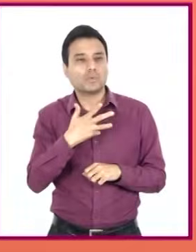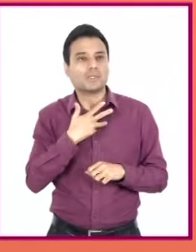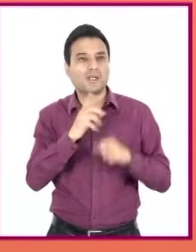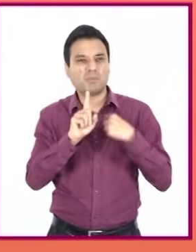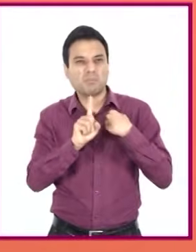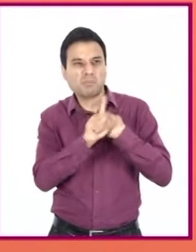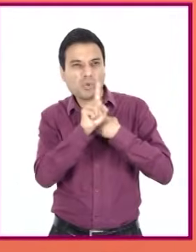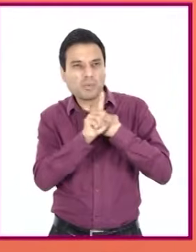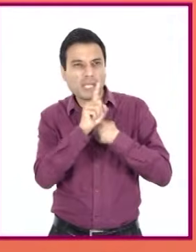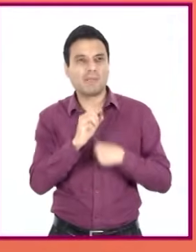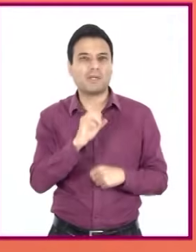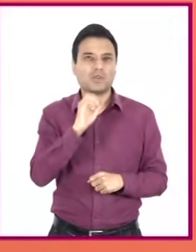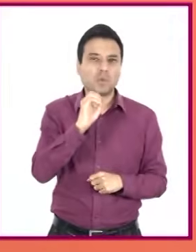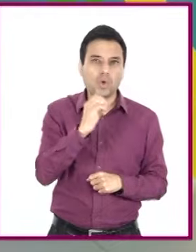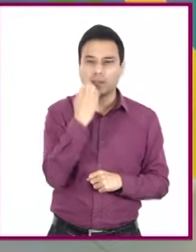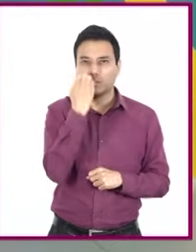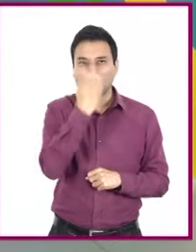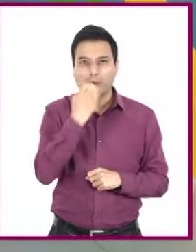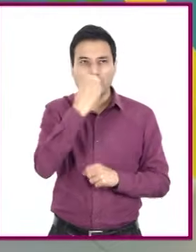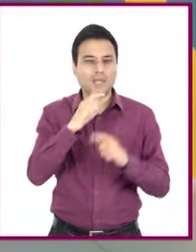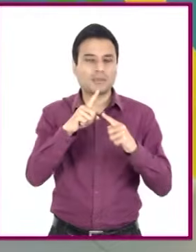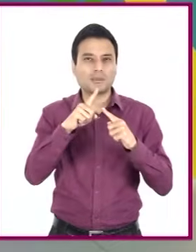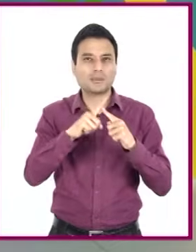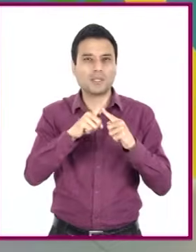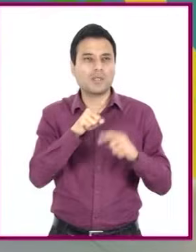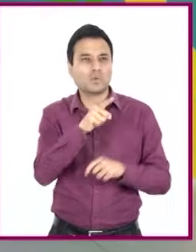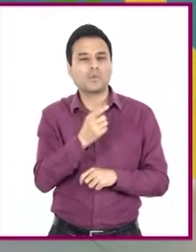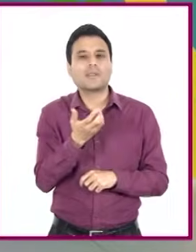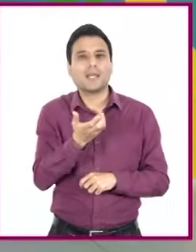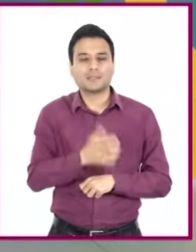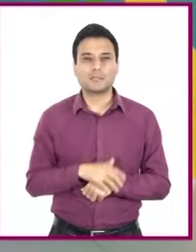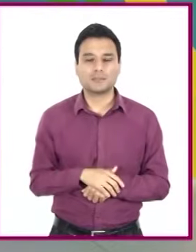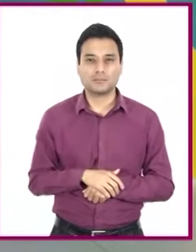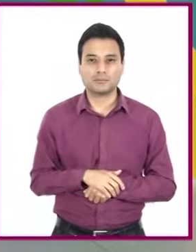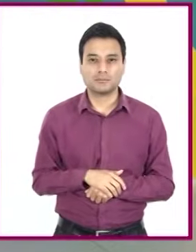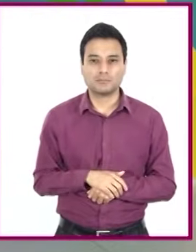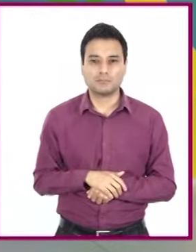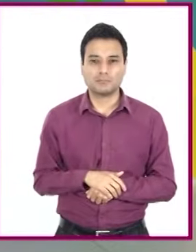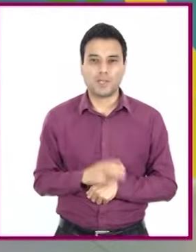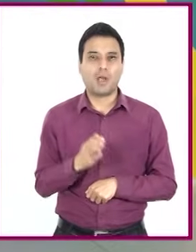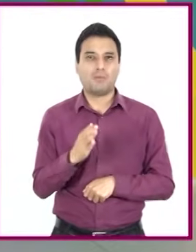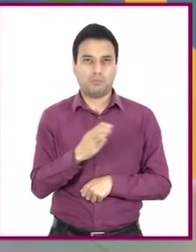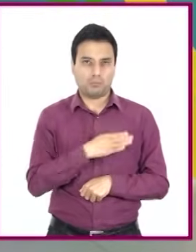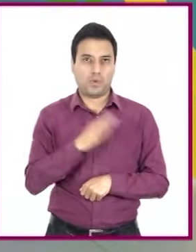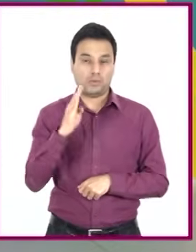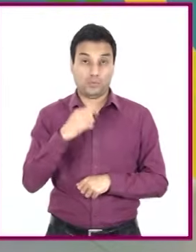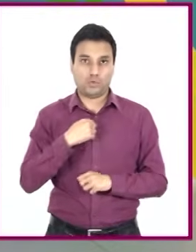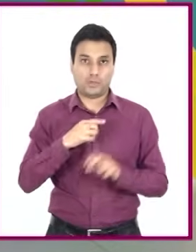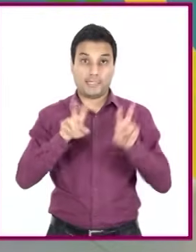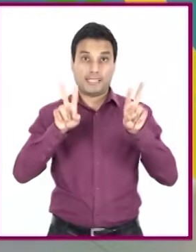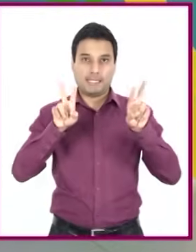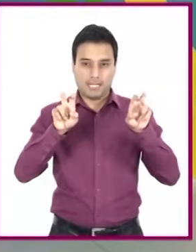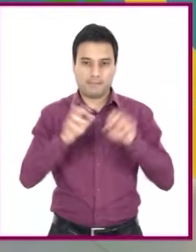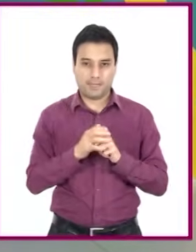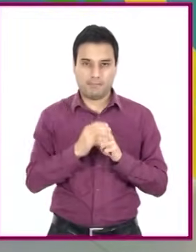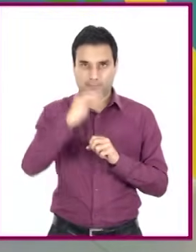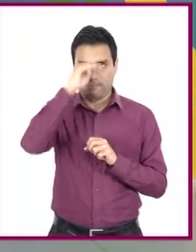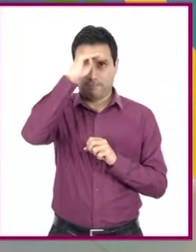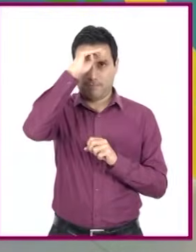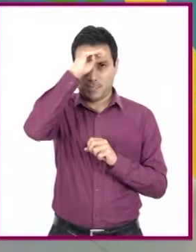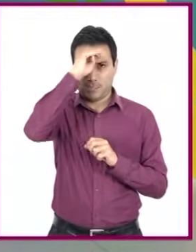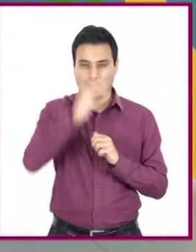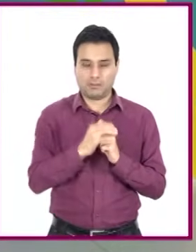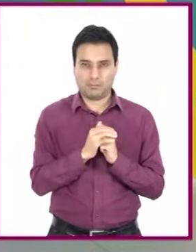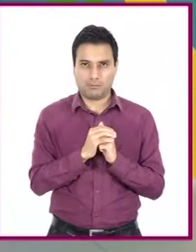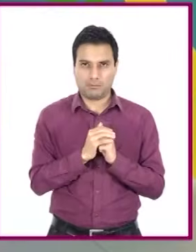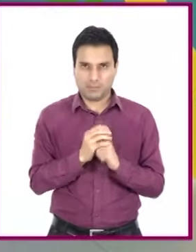resolver o una tarea en la escuela, ¿qué es lo primero que haces? Pues bueno, pienso en el tema y en qué parte específica